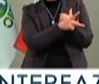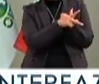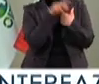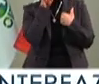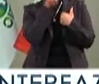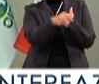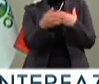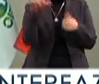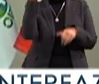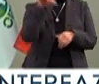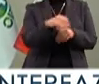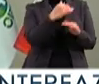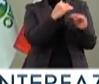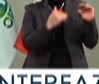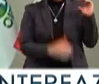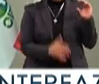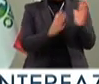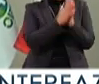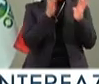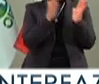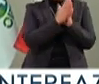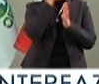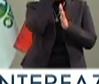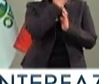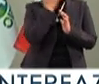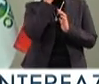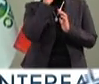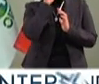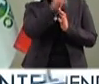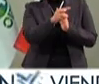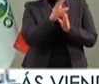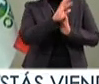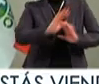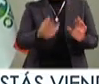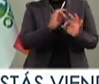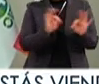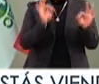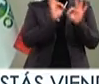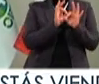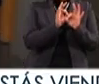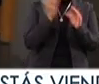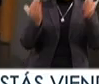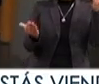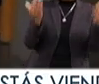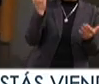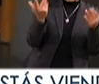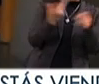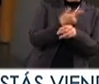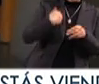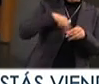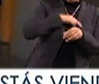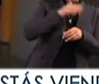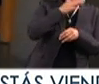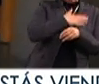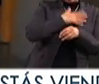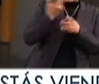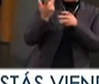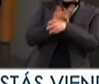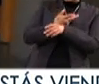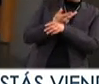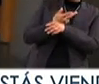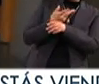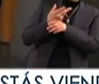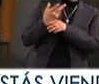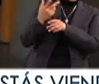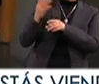están participando en pruebas de evaluación por lo tanto, digamos, hay una comparabilidad importante. Se puede comparar qué es que ocurre entre nosotros y lo que ocurre